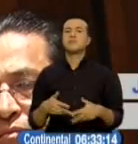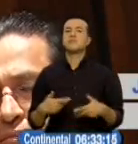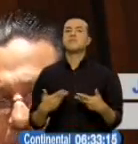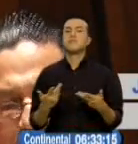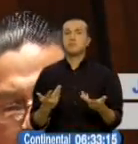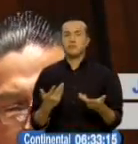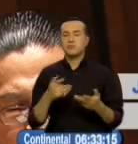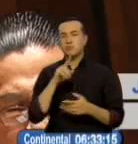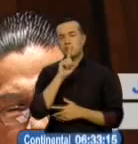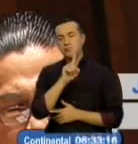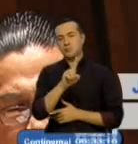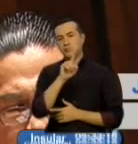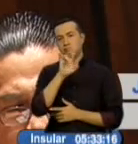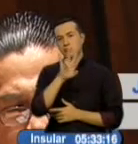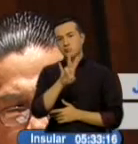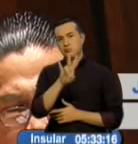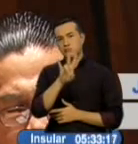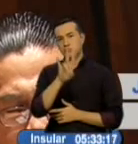las